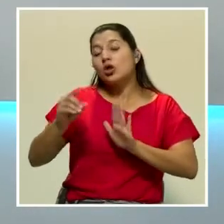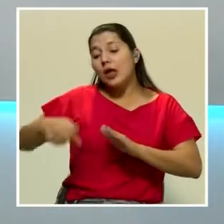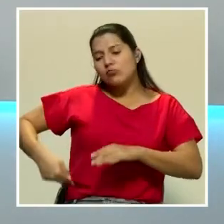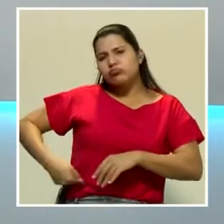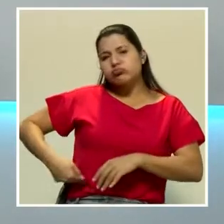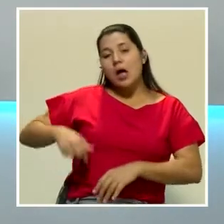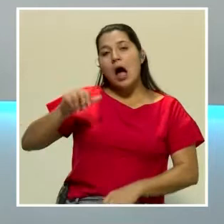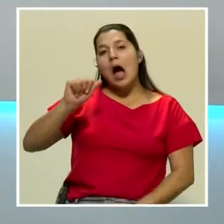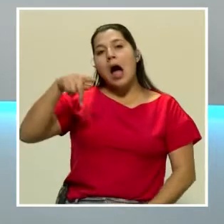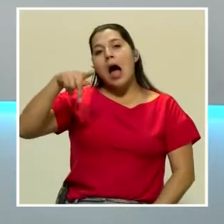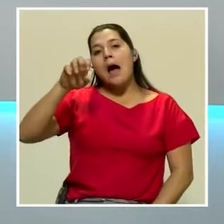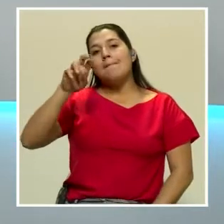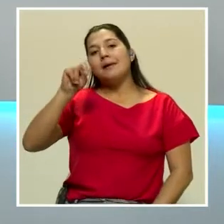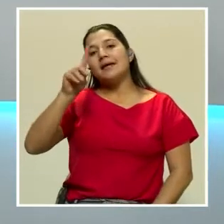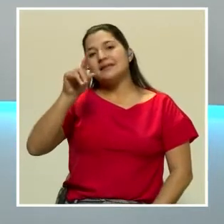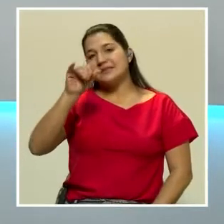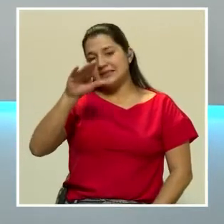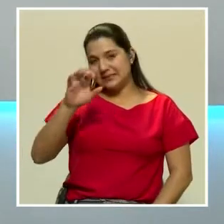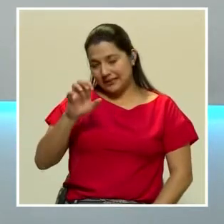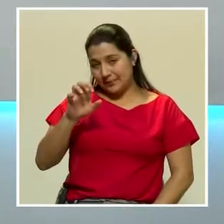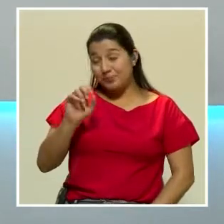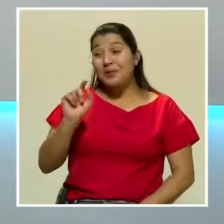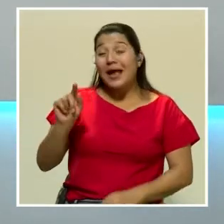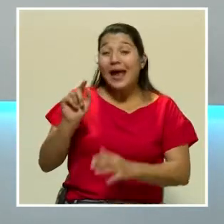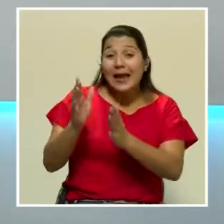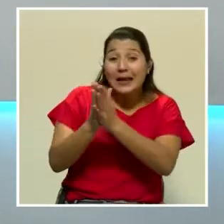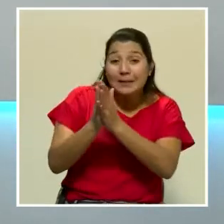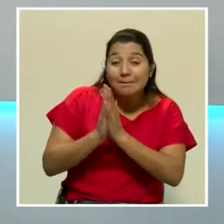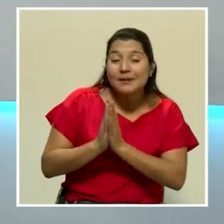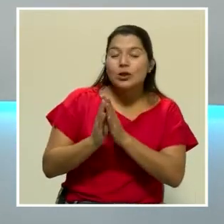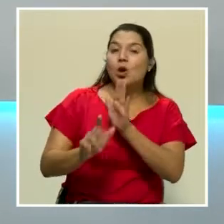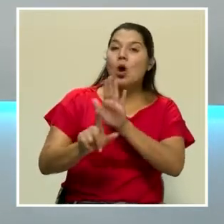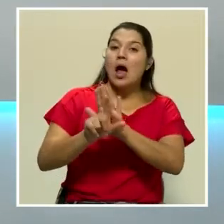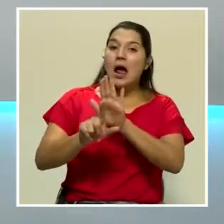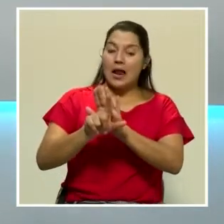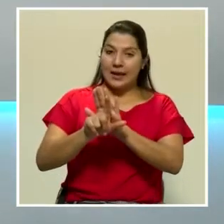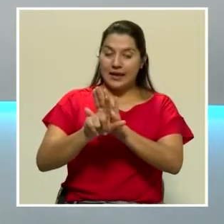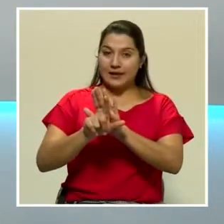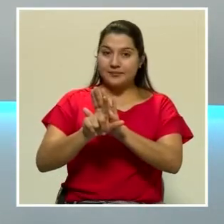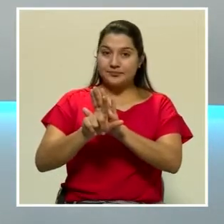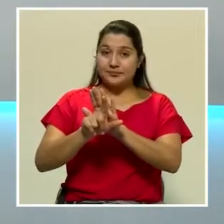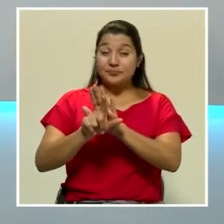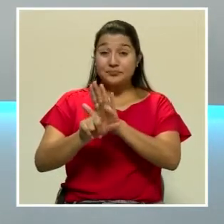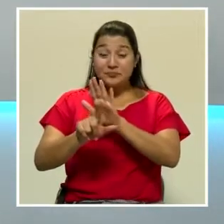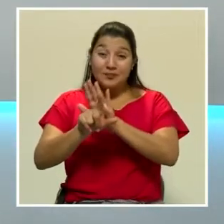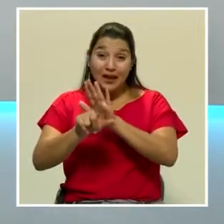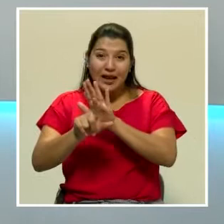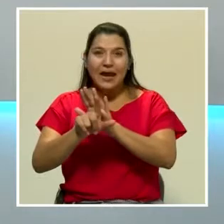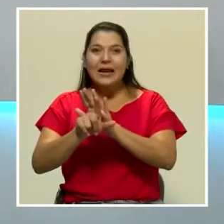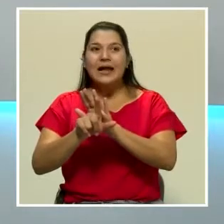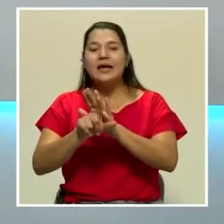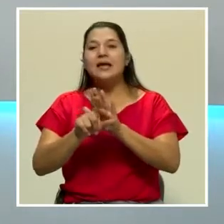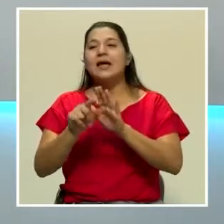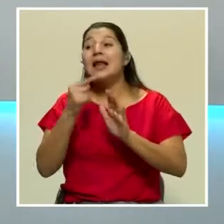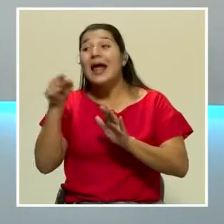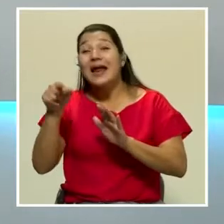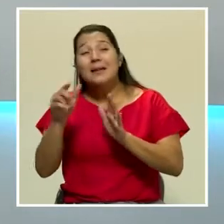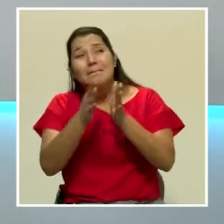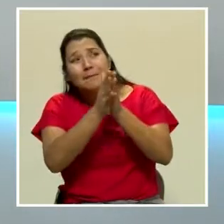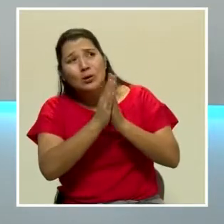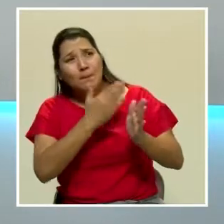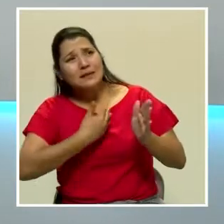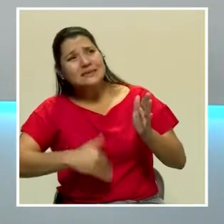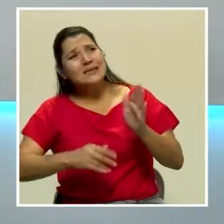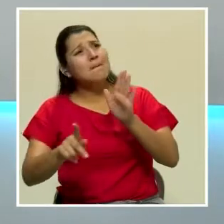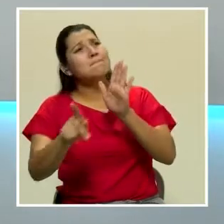veto a la ley que exoneraba a las municipalidades de la regla fiscal, ley que al día siguiente el presidente de la